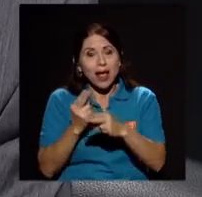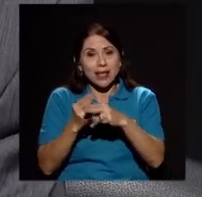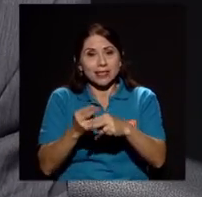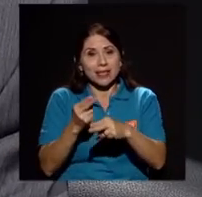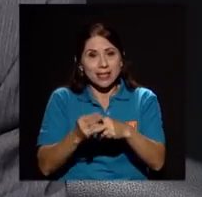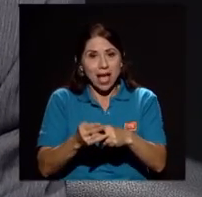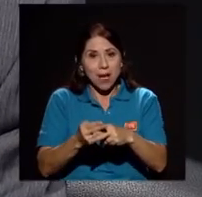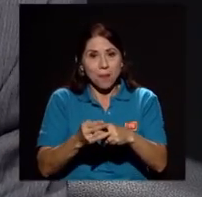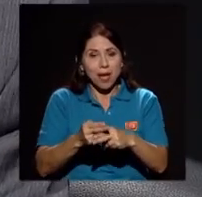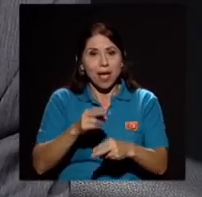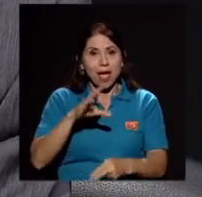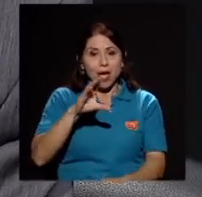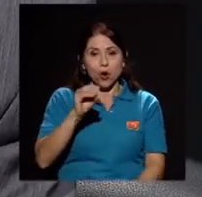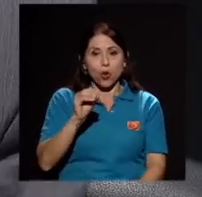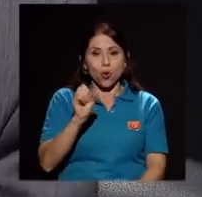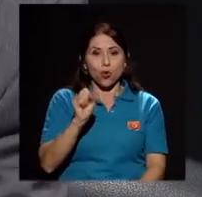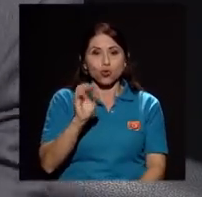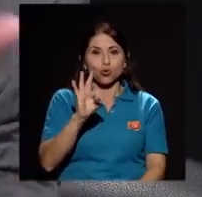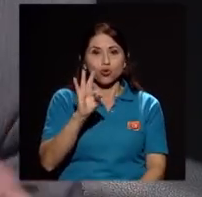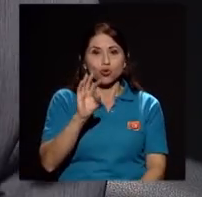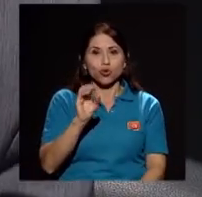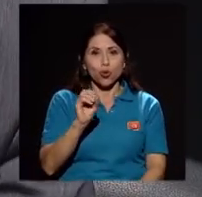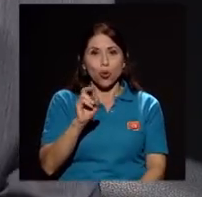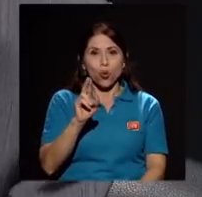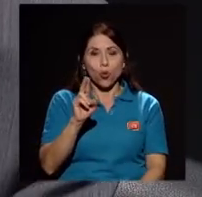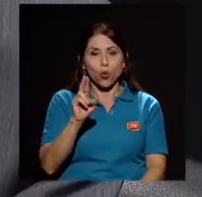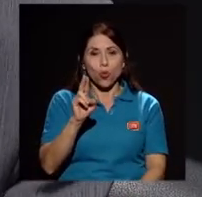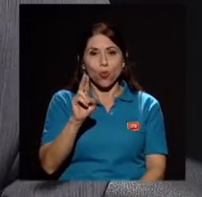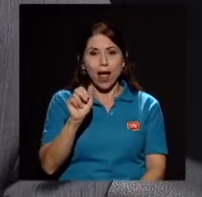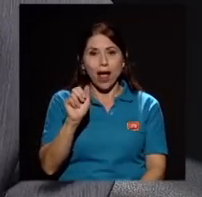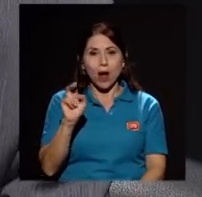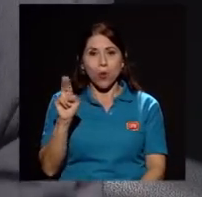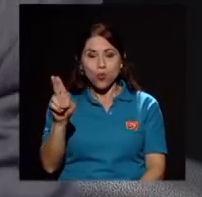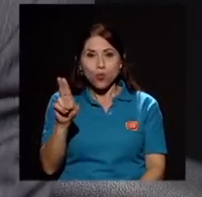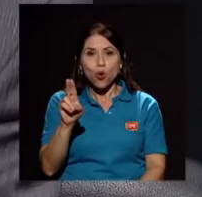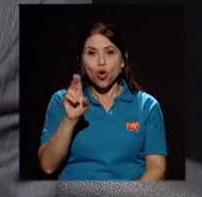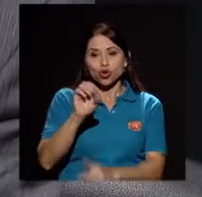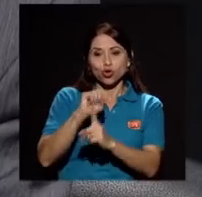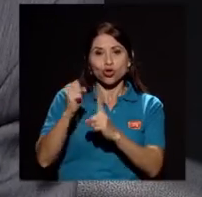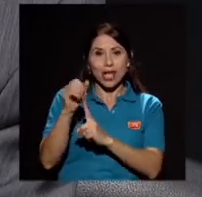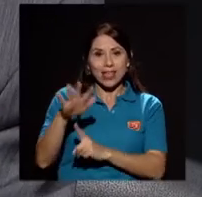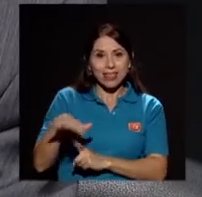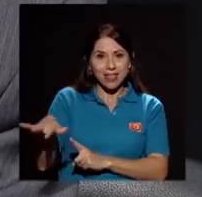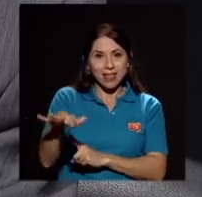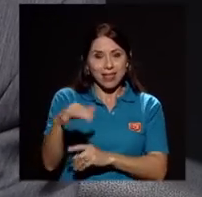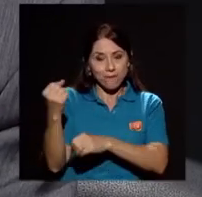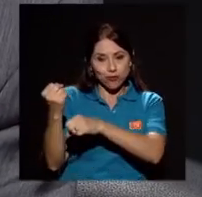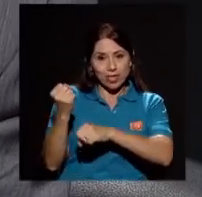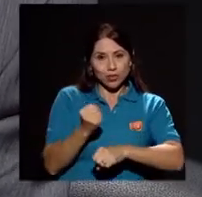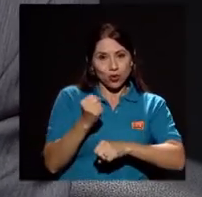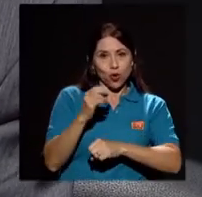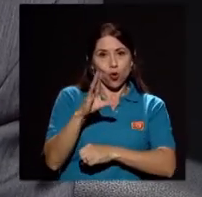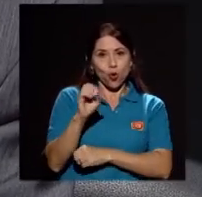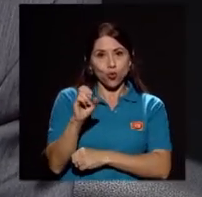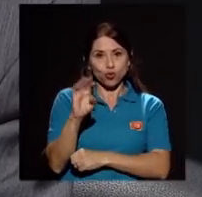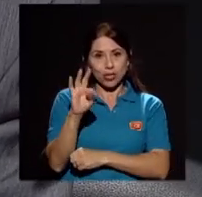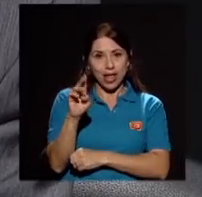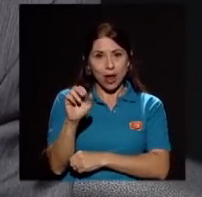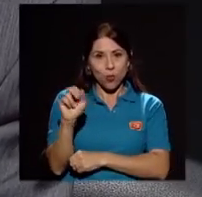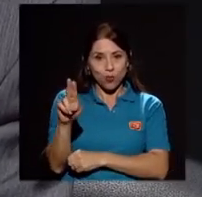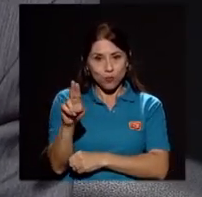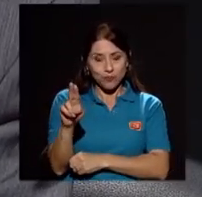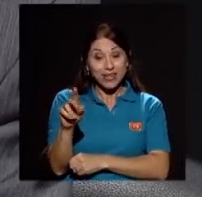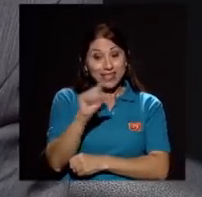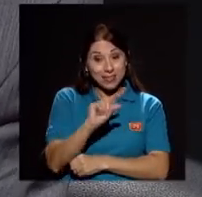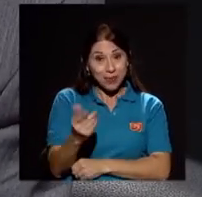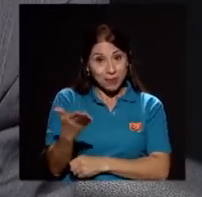costosas haití y la fundación cousteau y la ucedé la semana pasada para